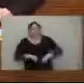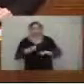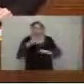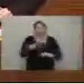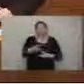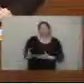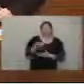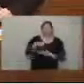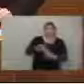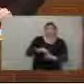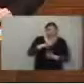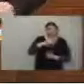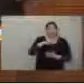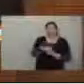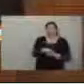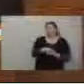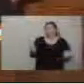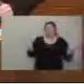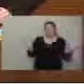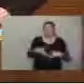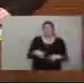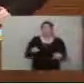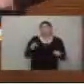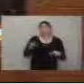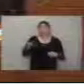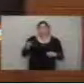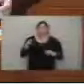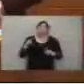A mí no me cabe la menor duda, aunque hoy le haya tocado